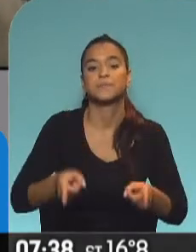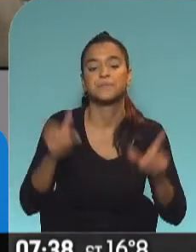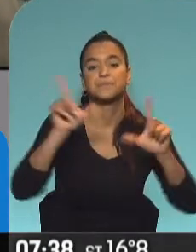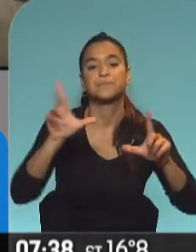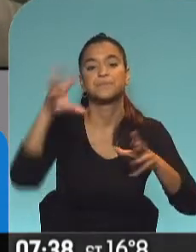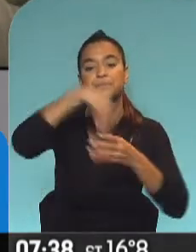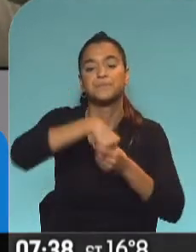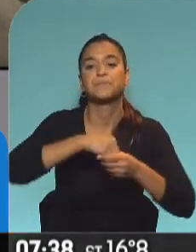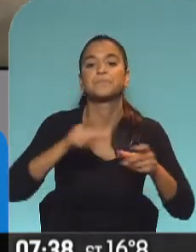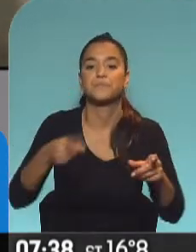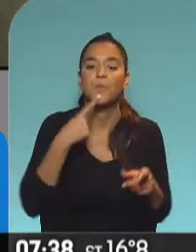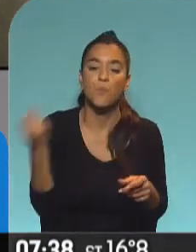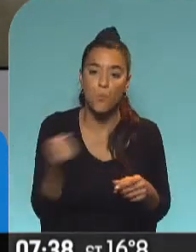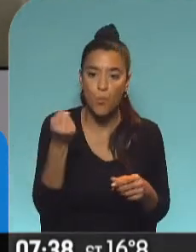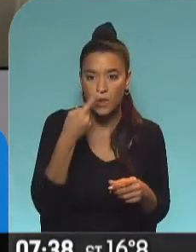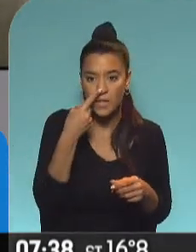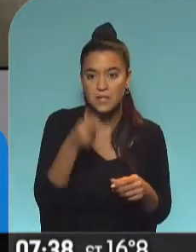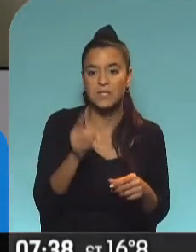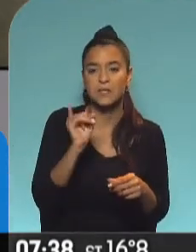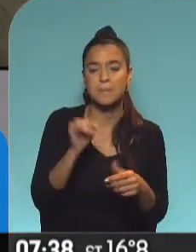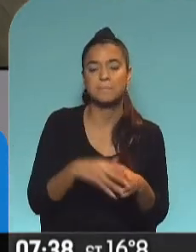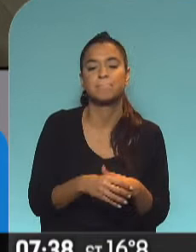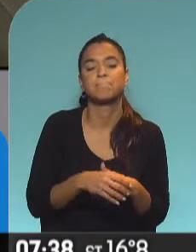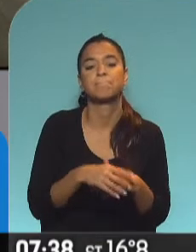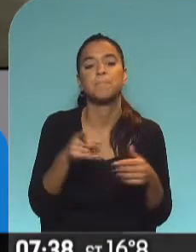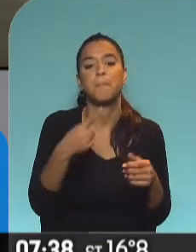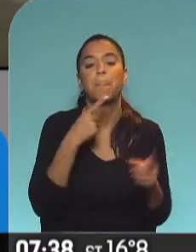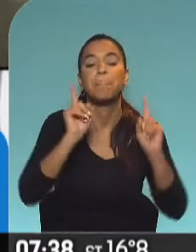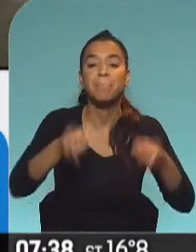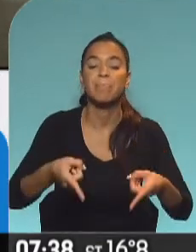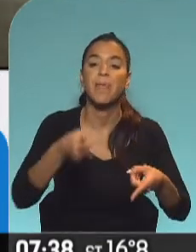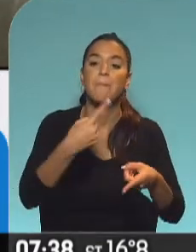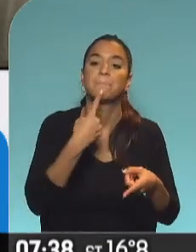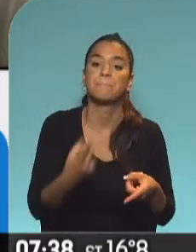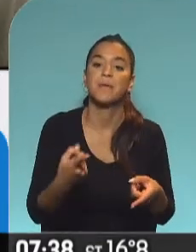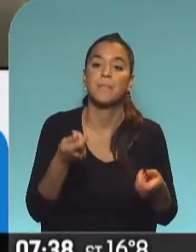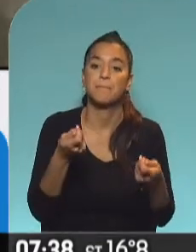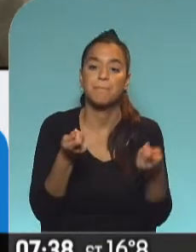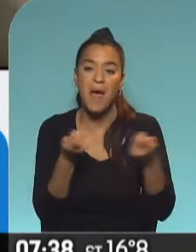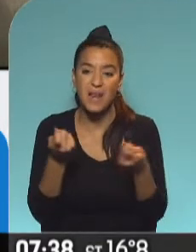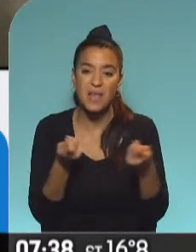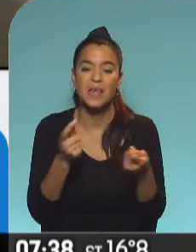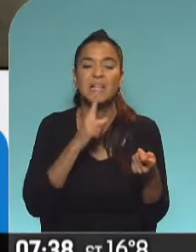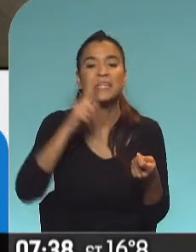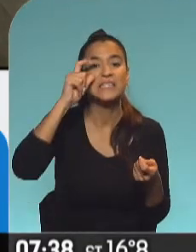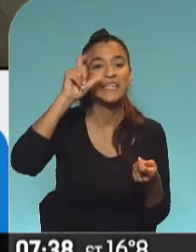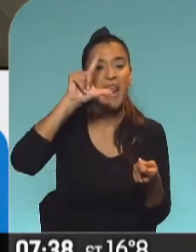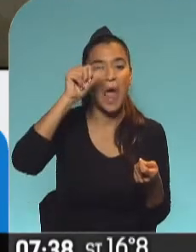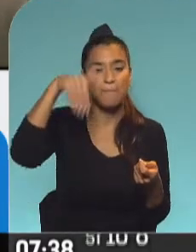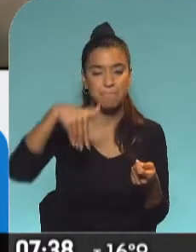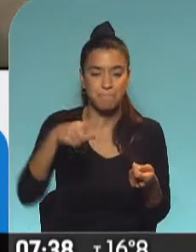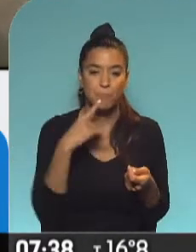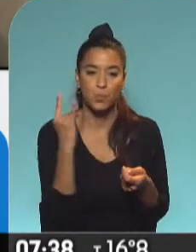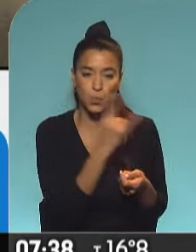a través de unas cápsulas que son muy interesantes. Sí, totalmente. Esas cápsulas también más que nada las manejó Telam, ¿no? Pero